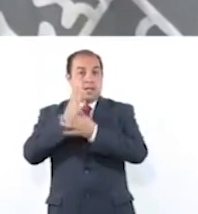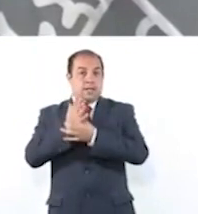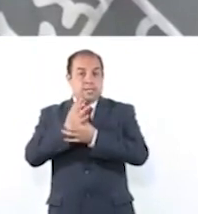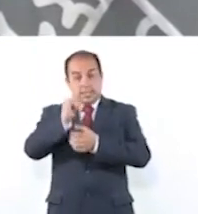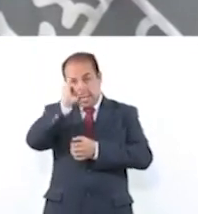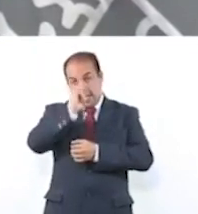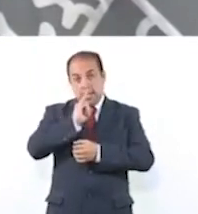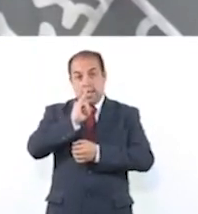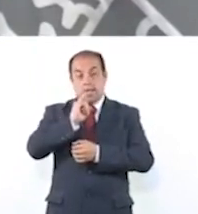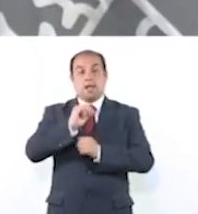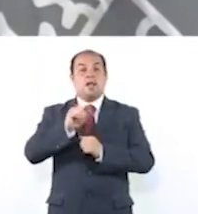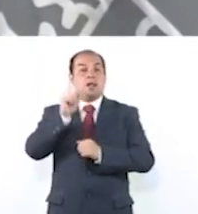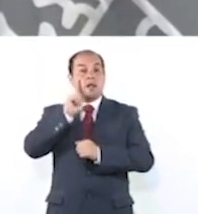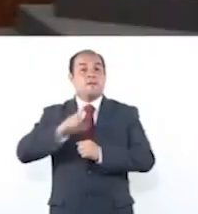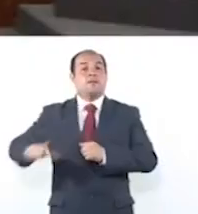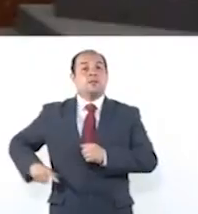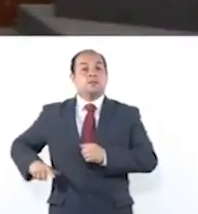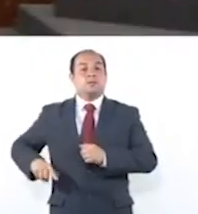jefa de gobierno,